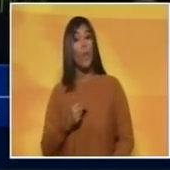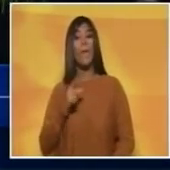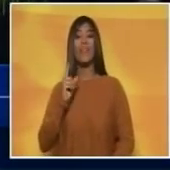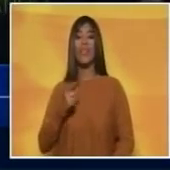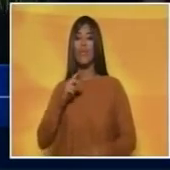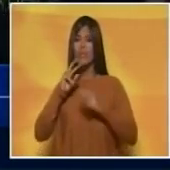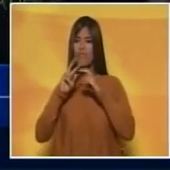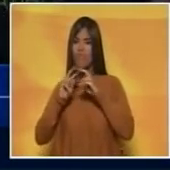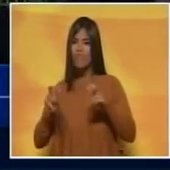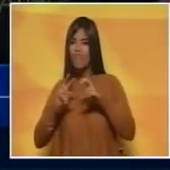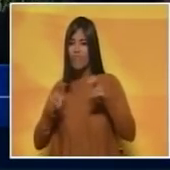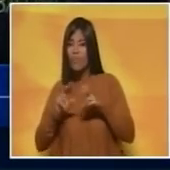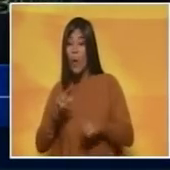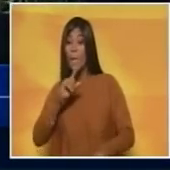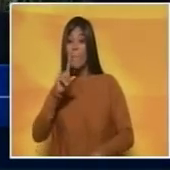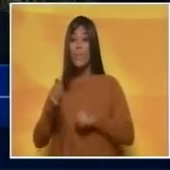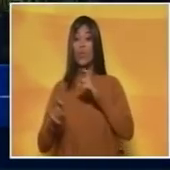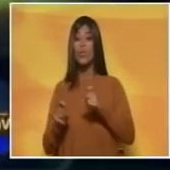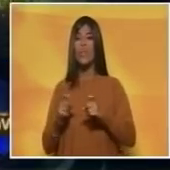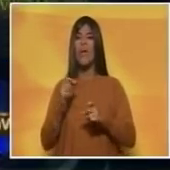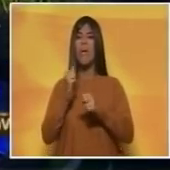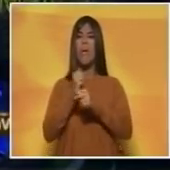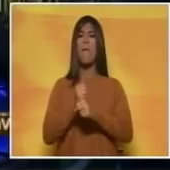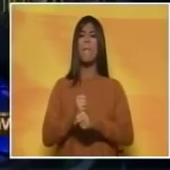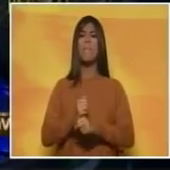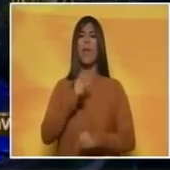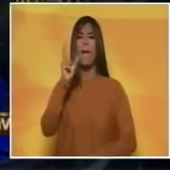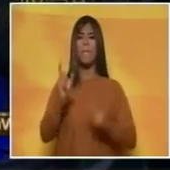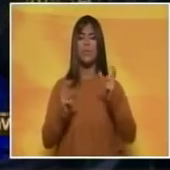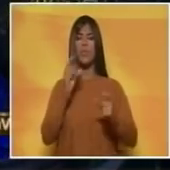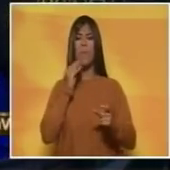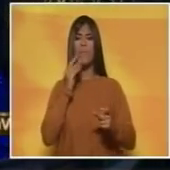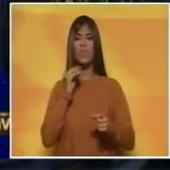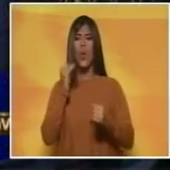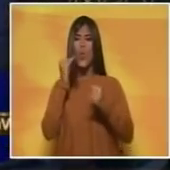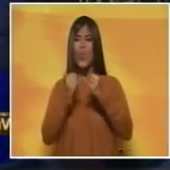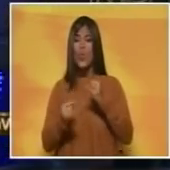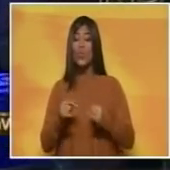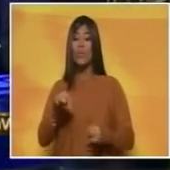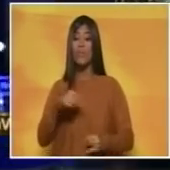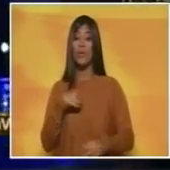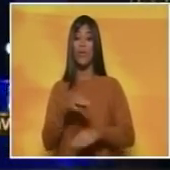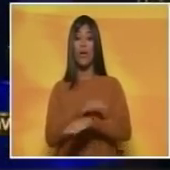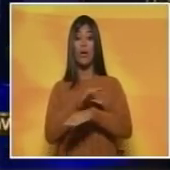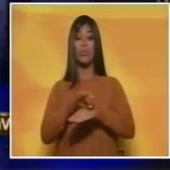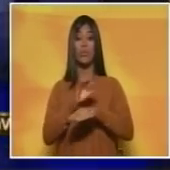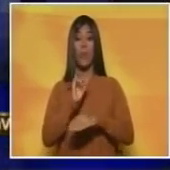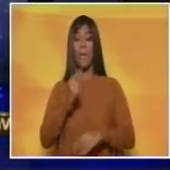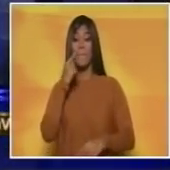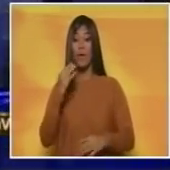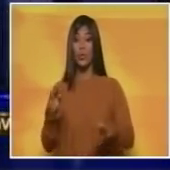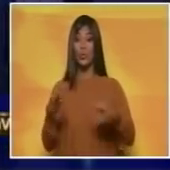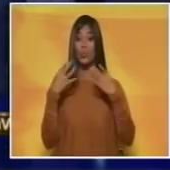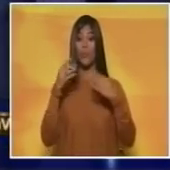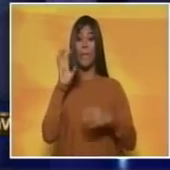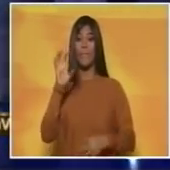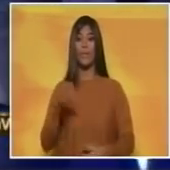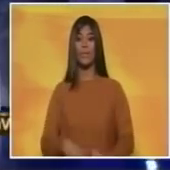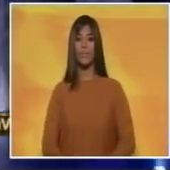de indagar y conocer lo que esperan los expertos que ocurra en esa última edición del reality show más visto del